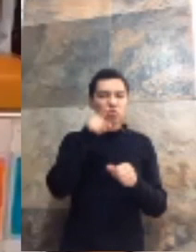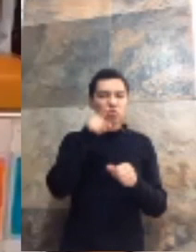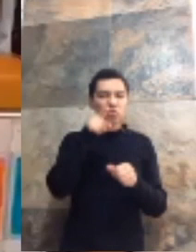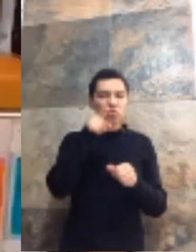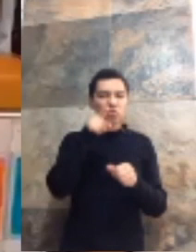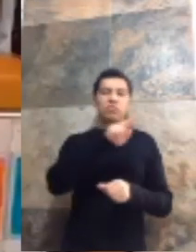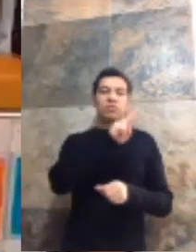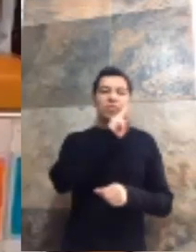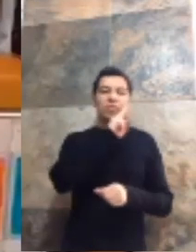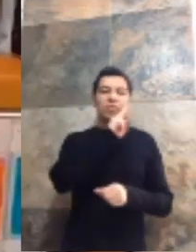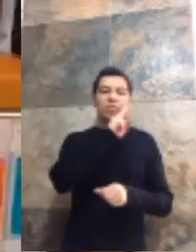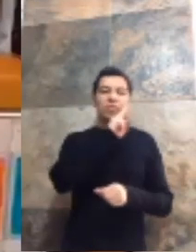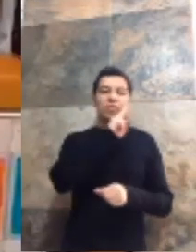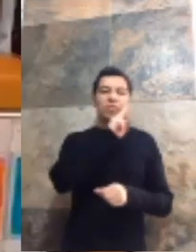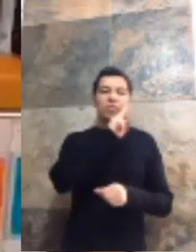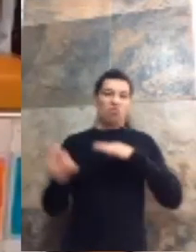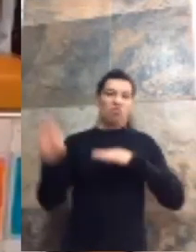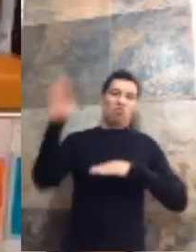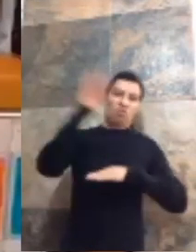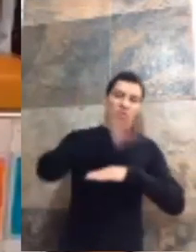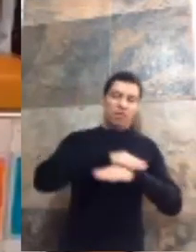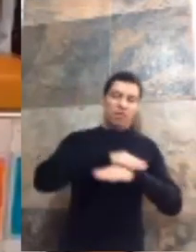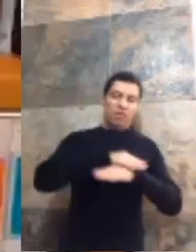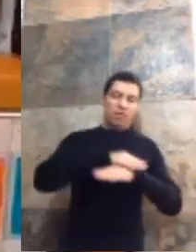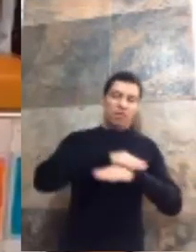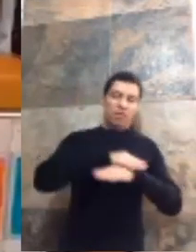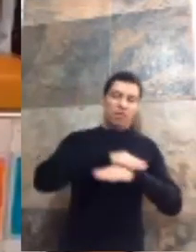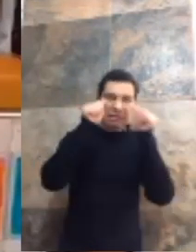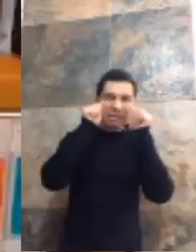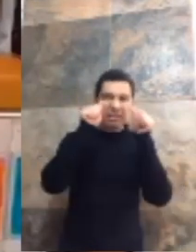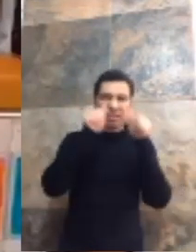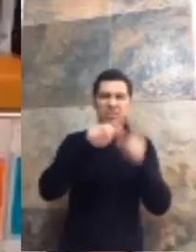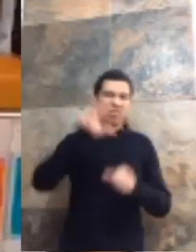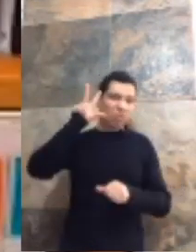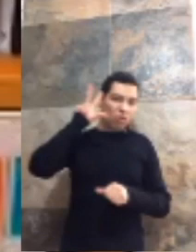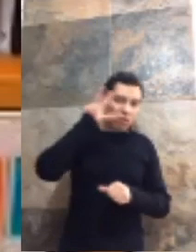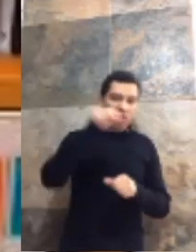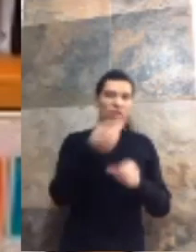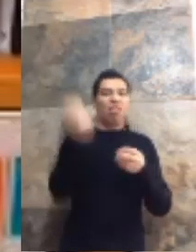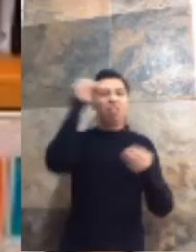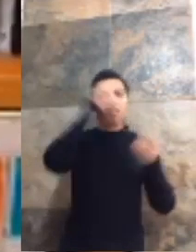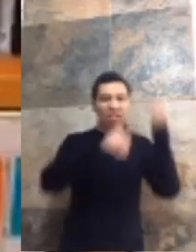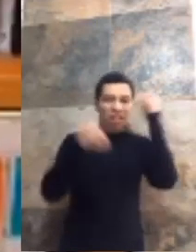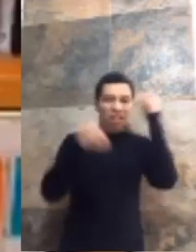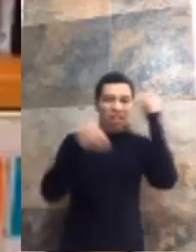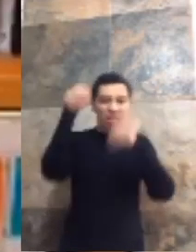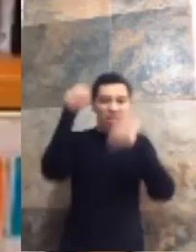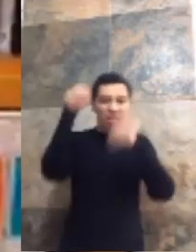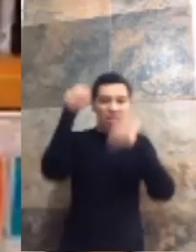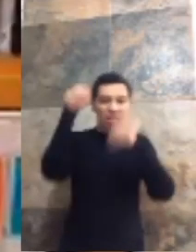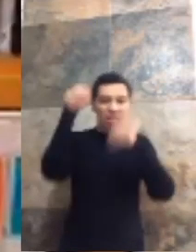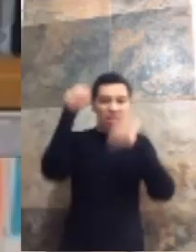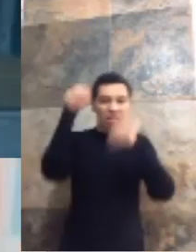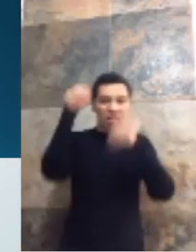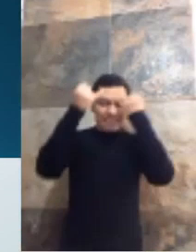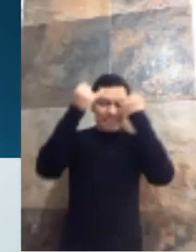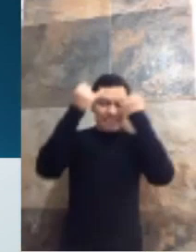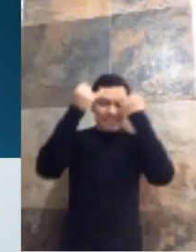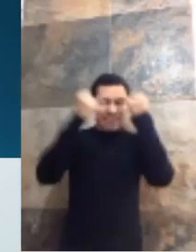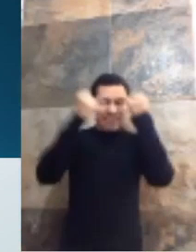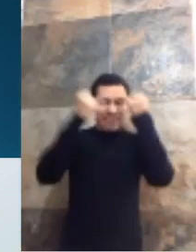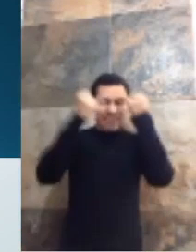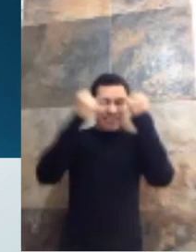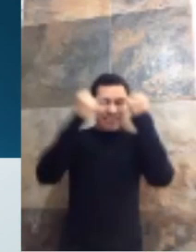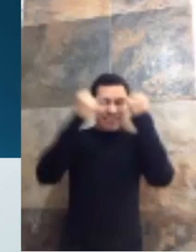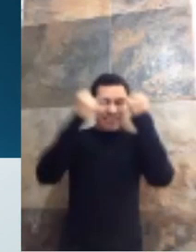sabe de la forma en que se modifican creencias en el ser humano, es que uno de los problemas es que estoy